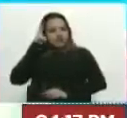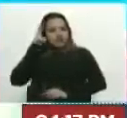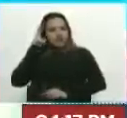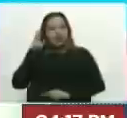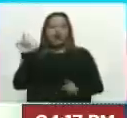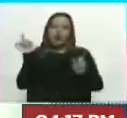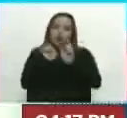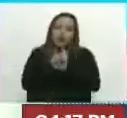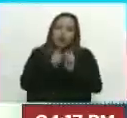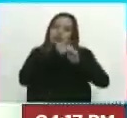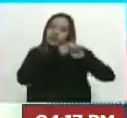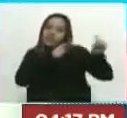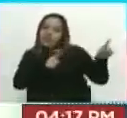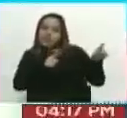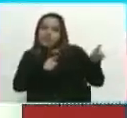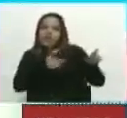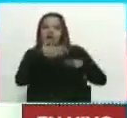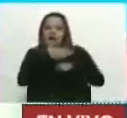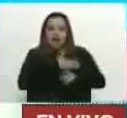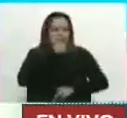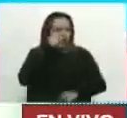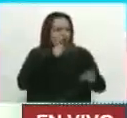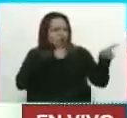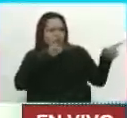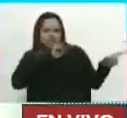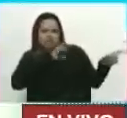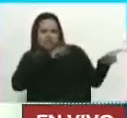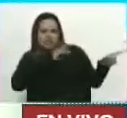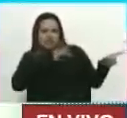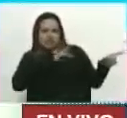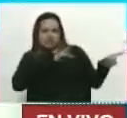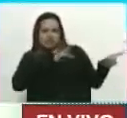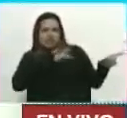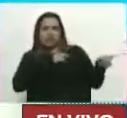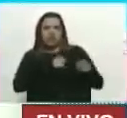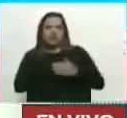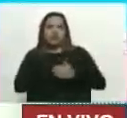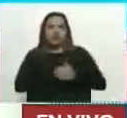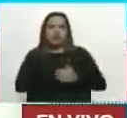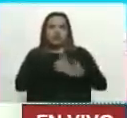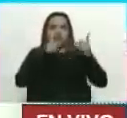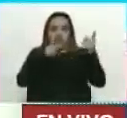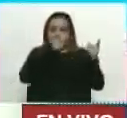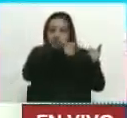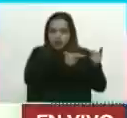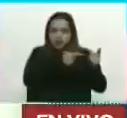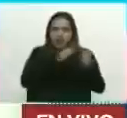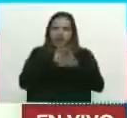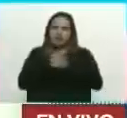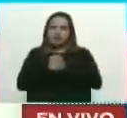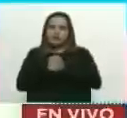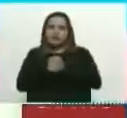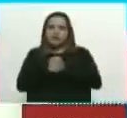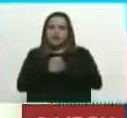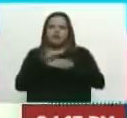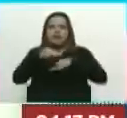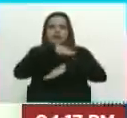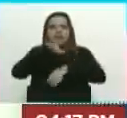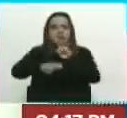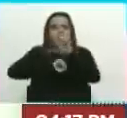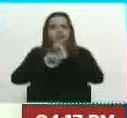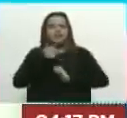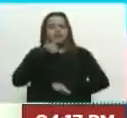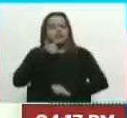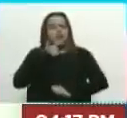lo que tanto Daniel, mi querido compañero Daniel, como el compañero ministro han